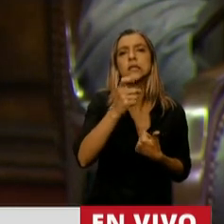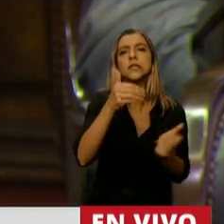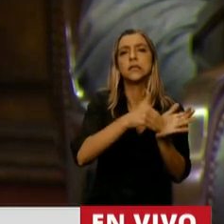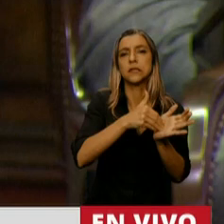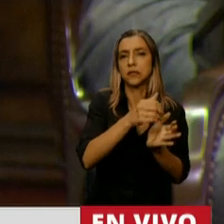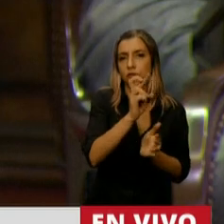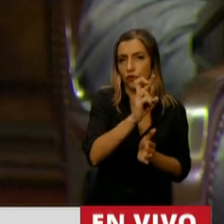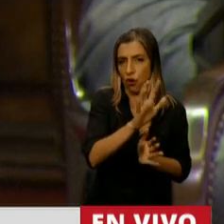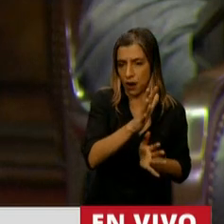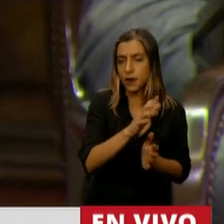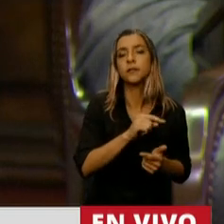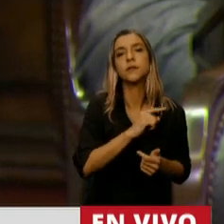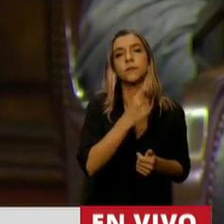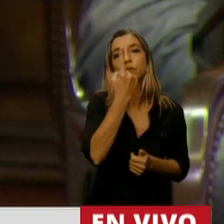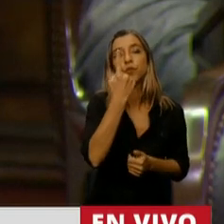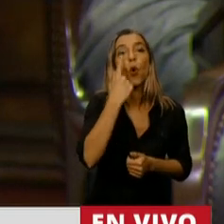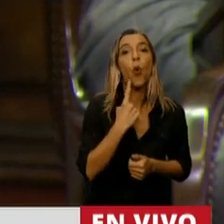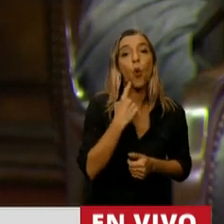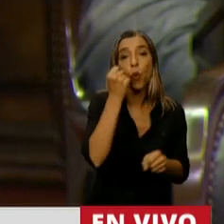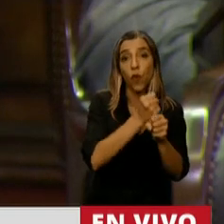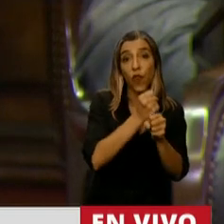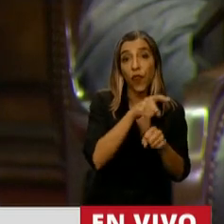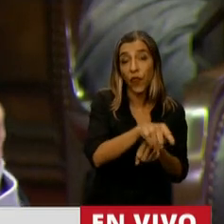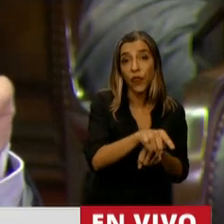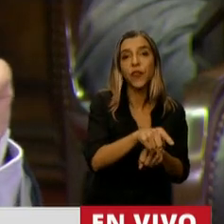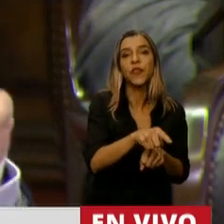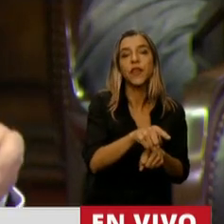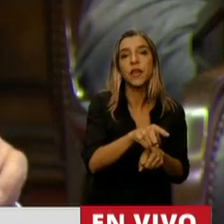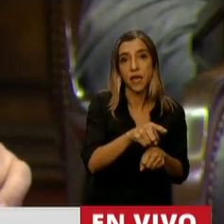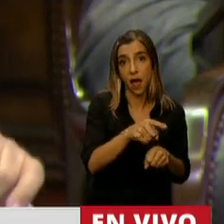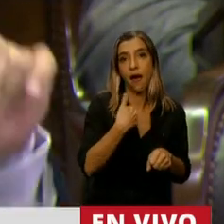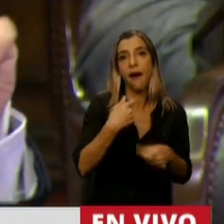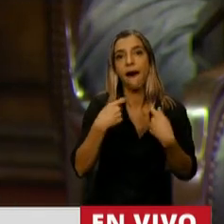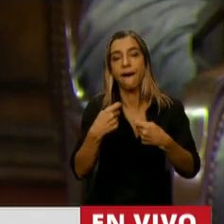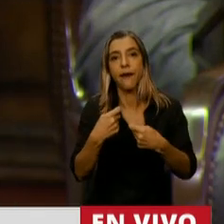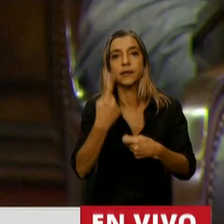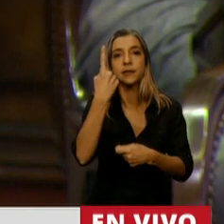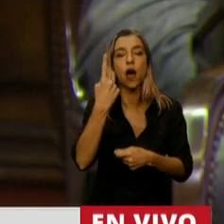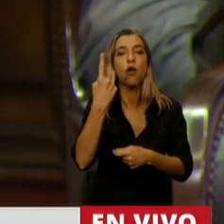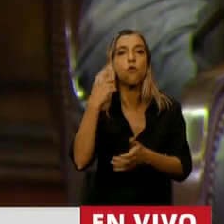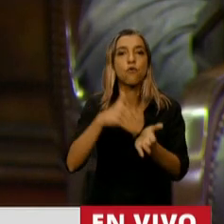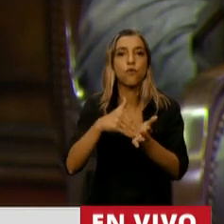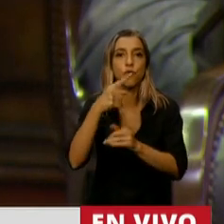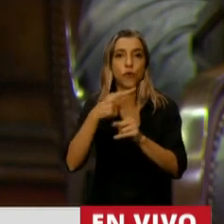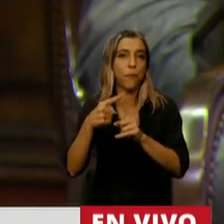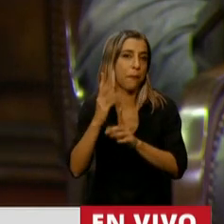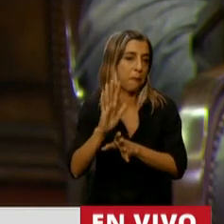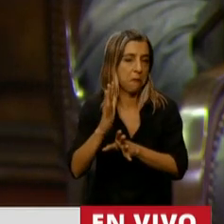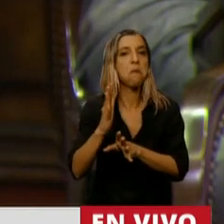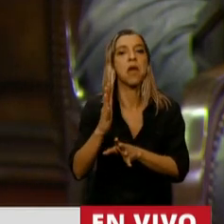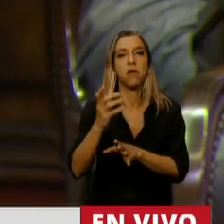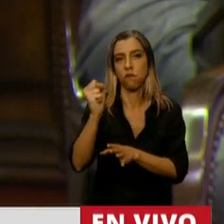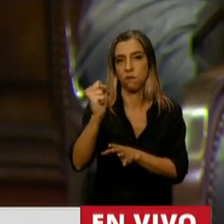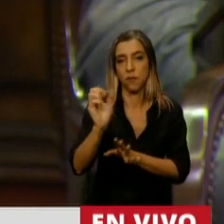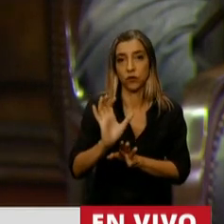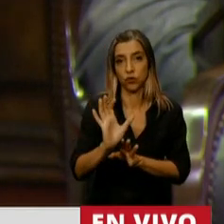funcionamiento de un día cuesta un millón y medio de pesos aproximadamente de ese